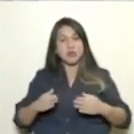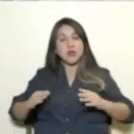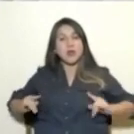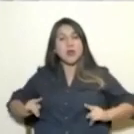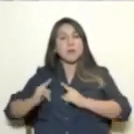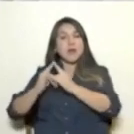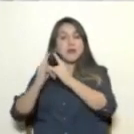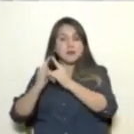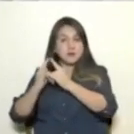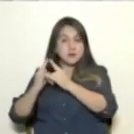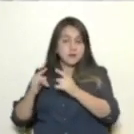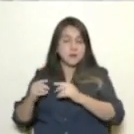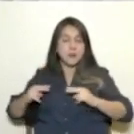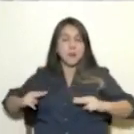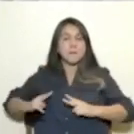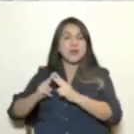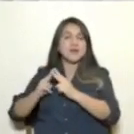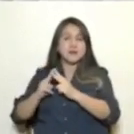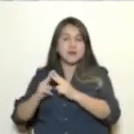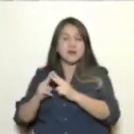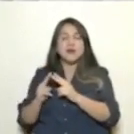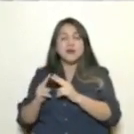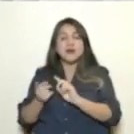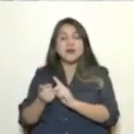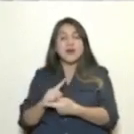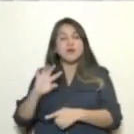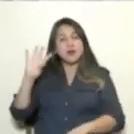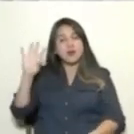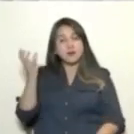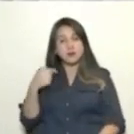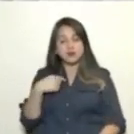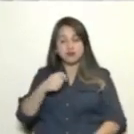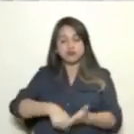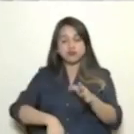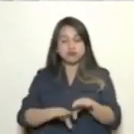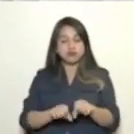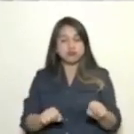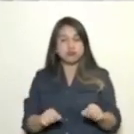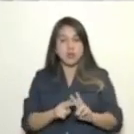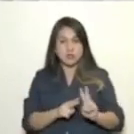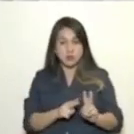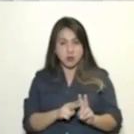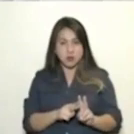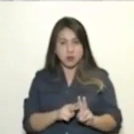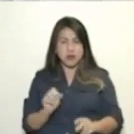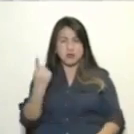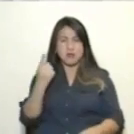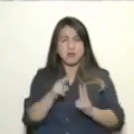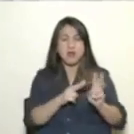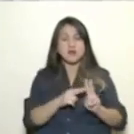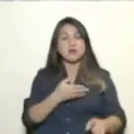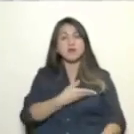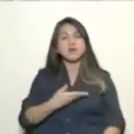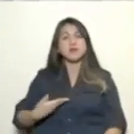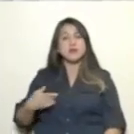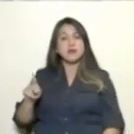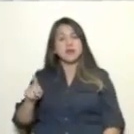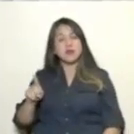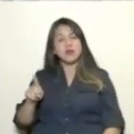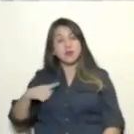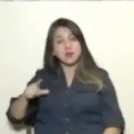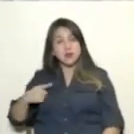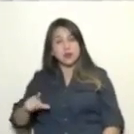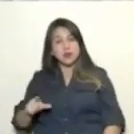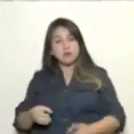cambio climático. Y eso selló ese acuerdo. Ahora, lo primero que hace Trump, irse del acuerdo. No